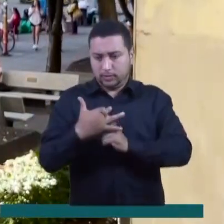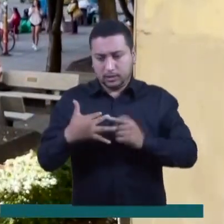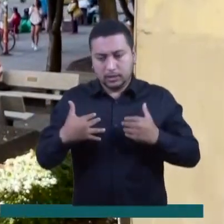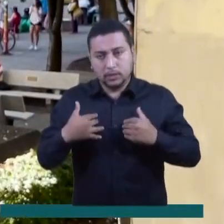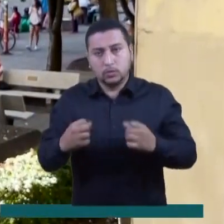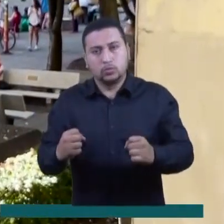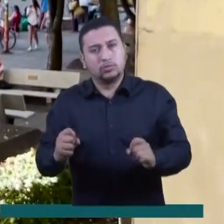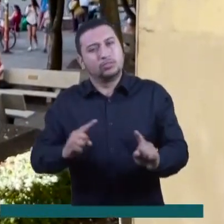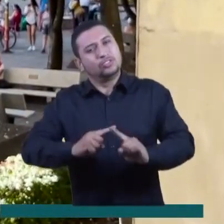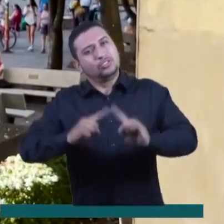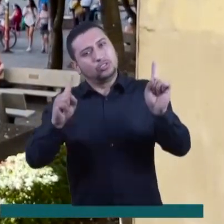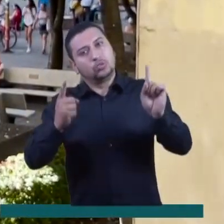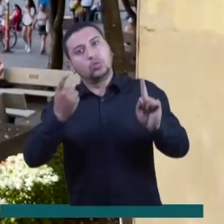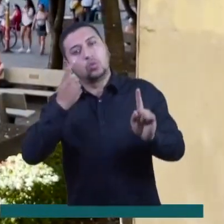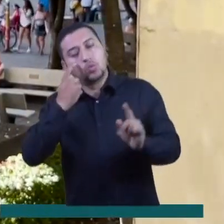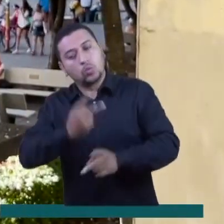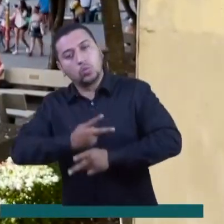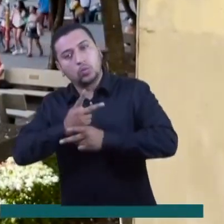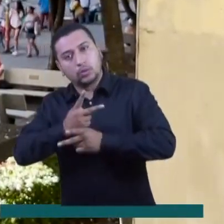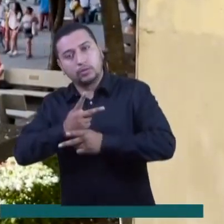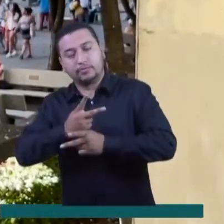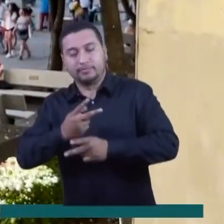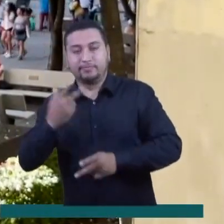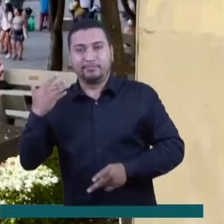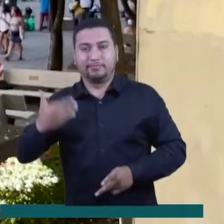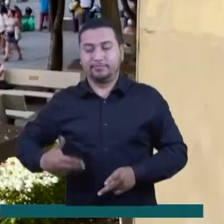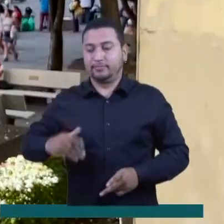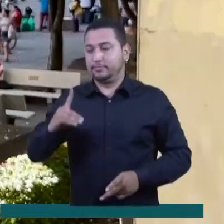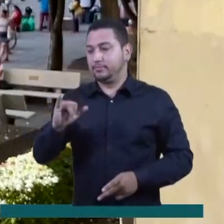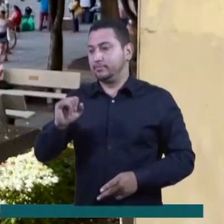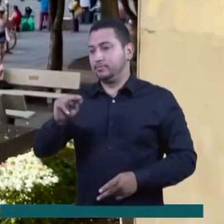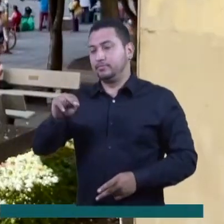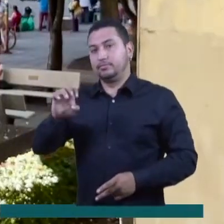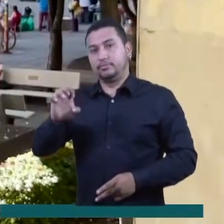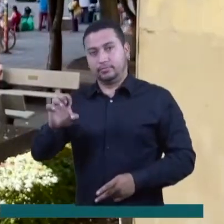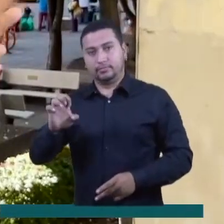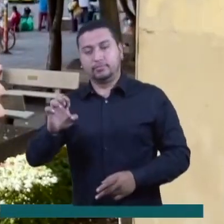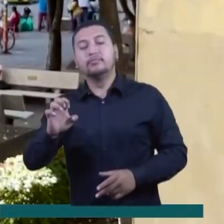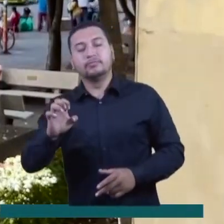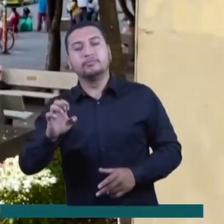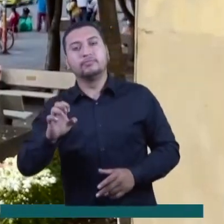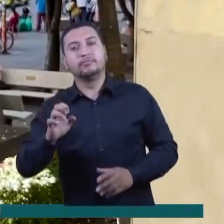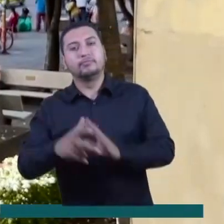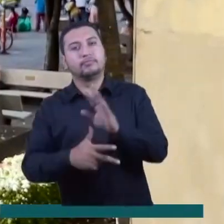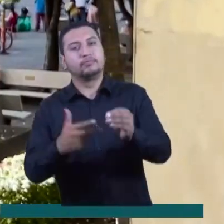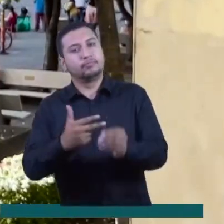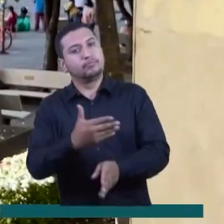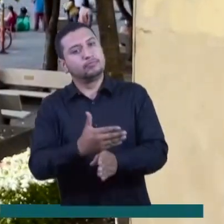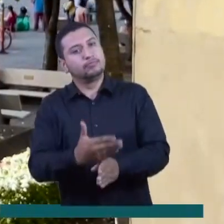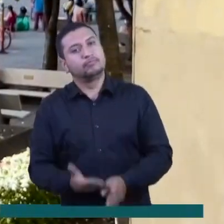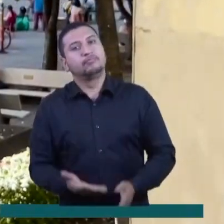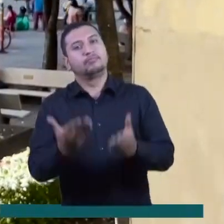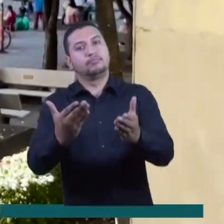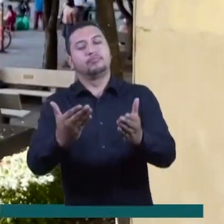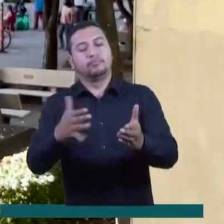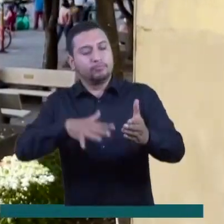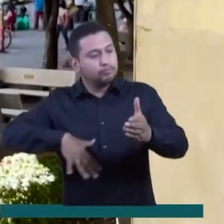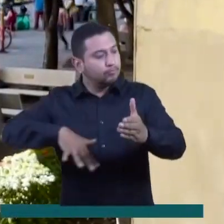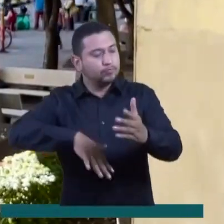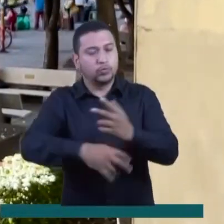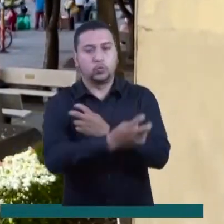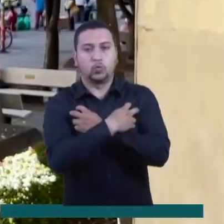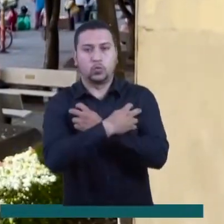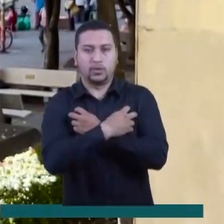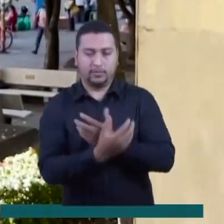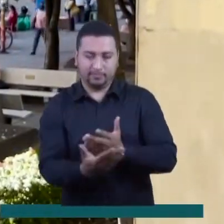no lo convencen y le generen después problemas de salud entre todos nos cuidamos para enlace 3 informó adrián trujillo desde el departamento